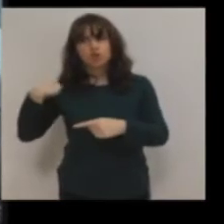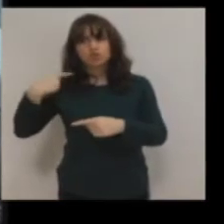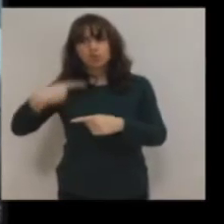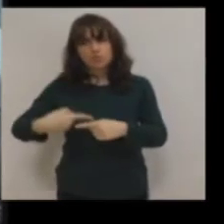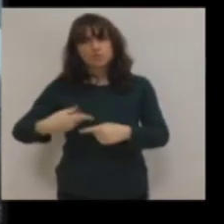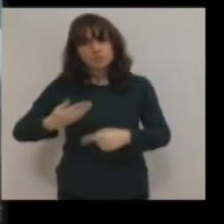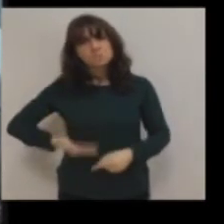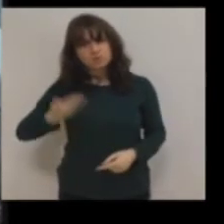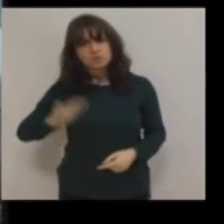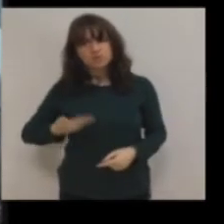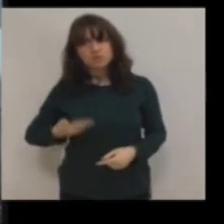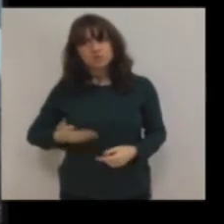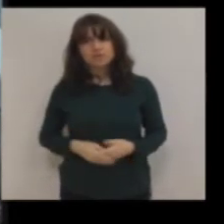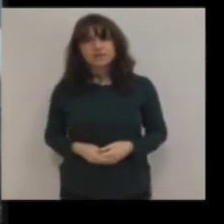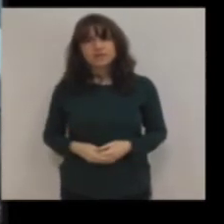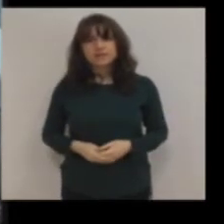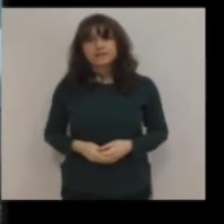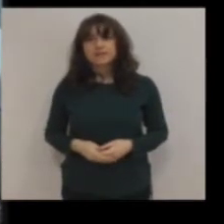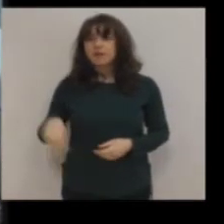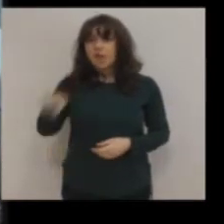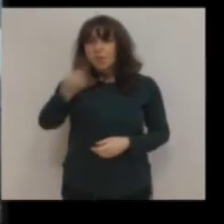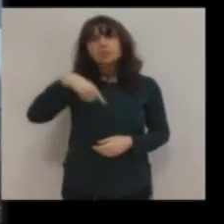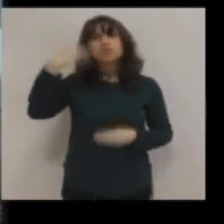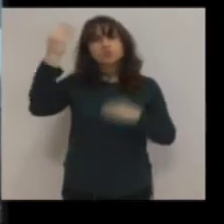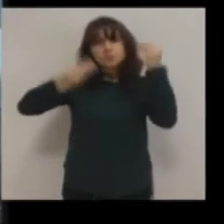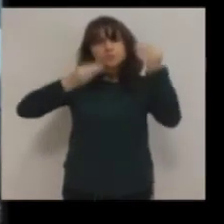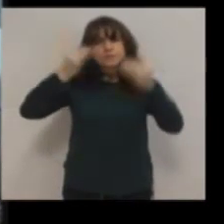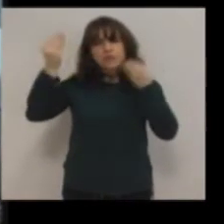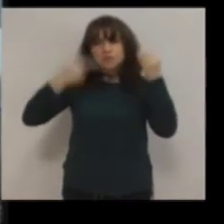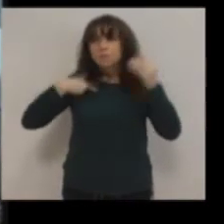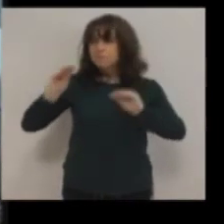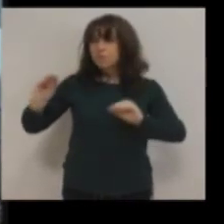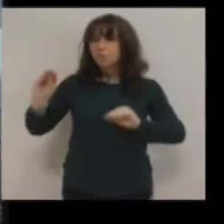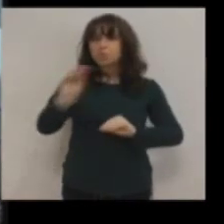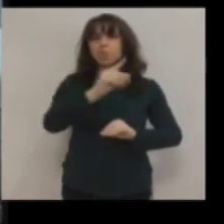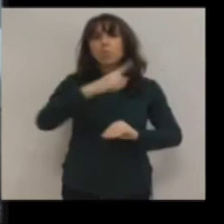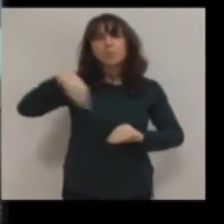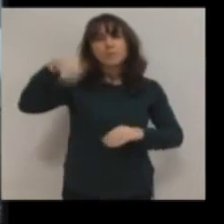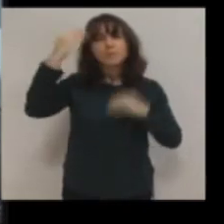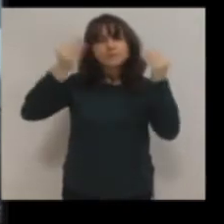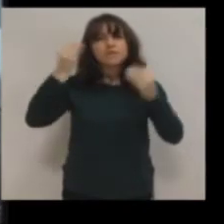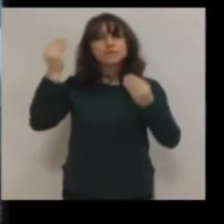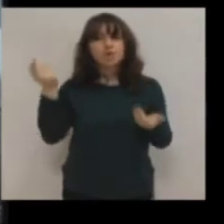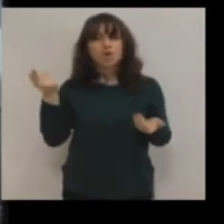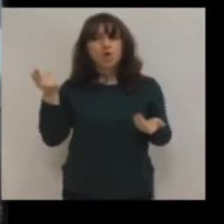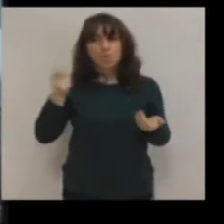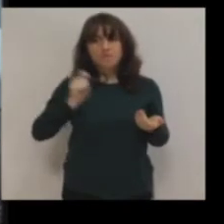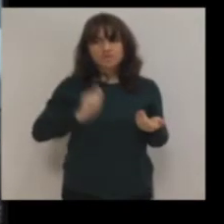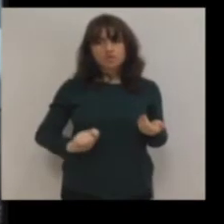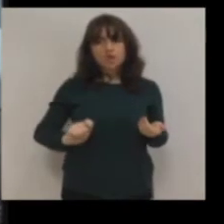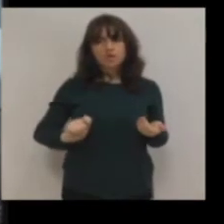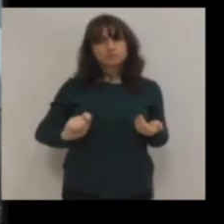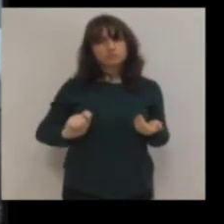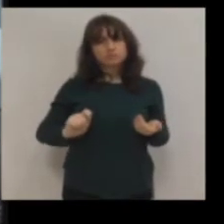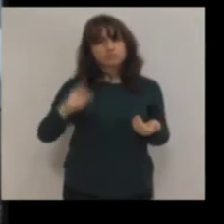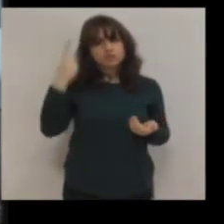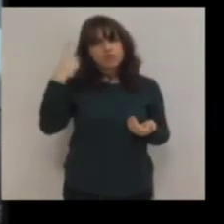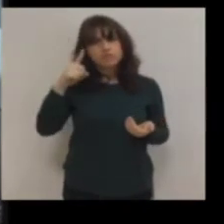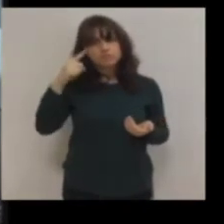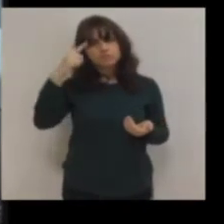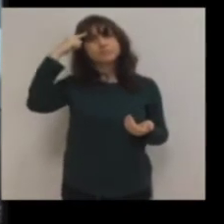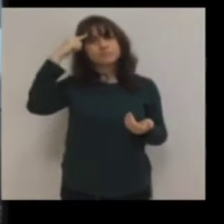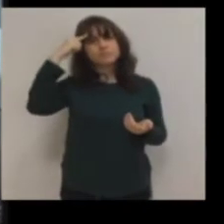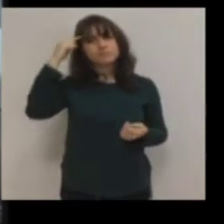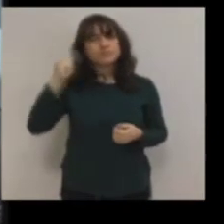muy serias. ¿Creéis que sois conscientes todos los profesionales o en la mayor medida de esta